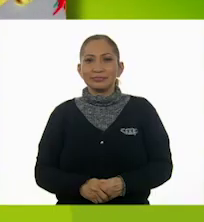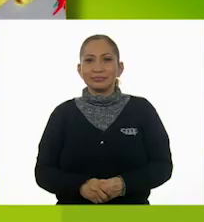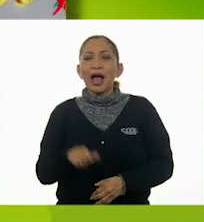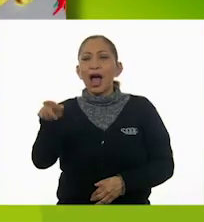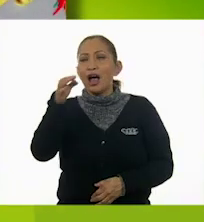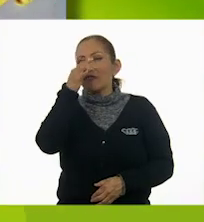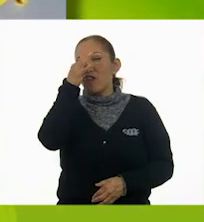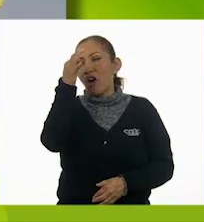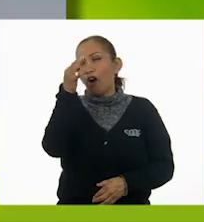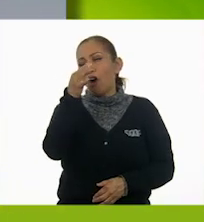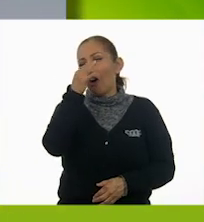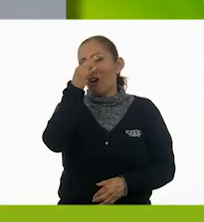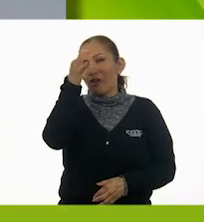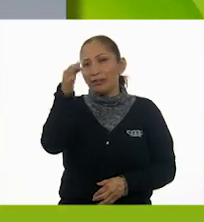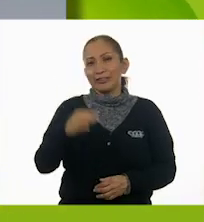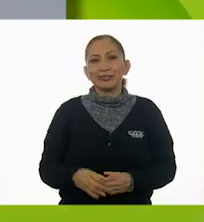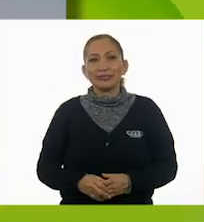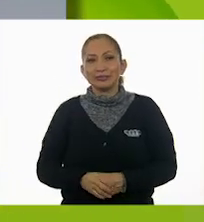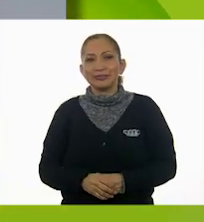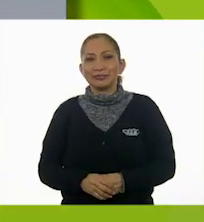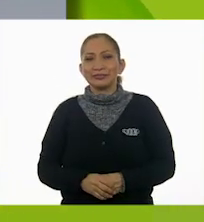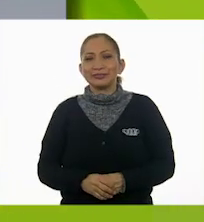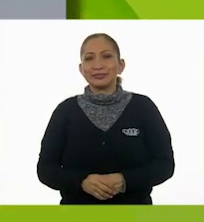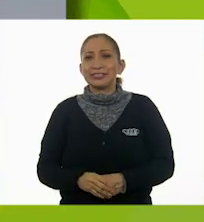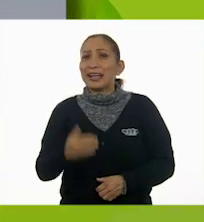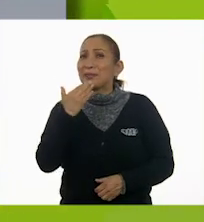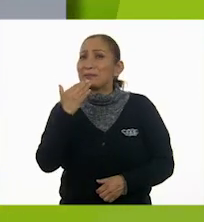¡Es una flor!